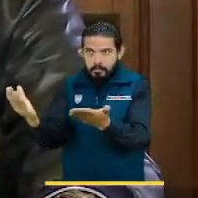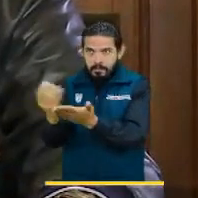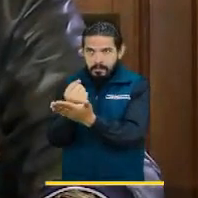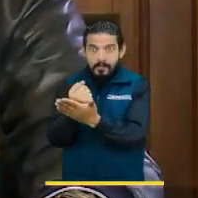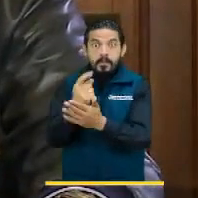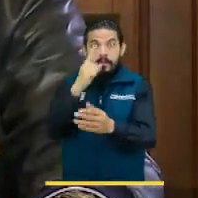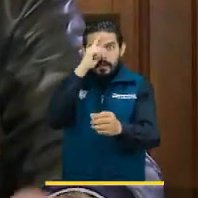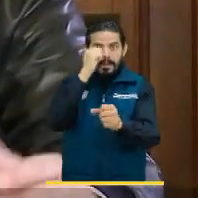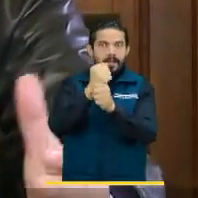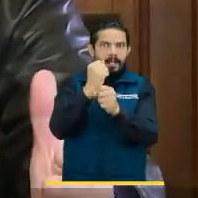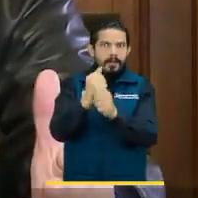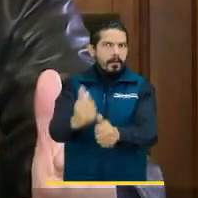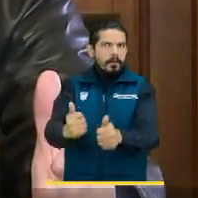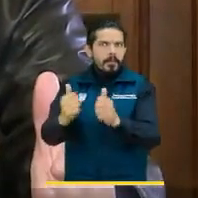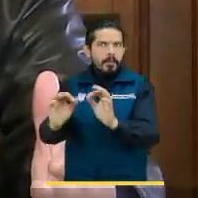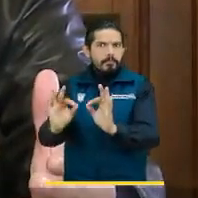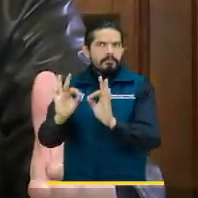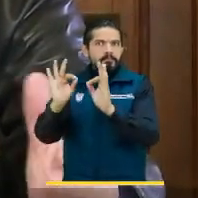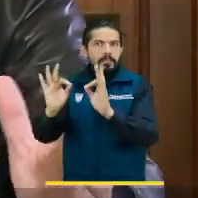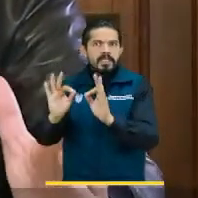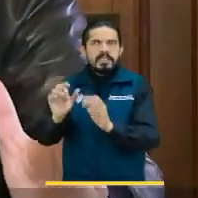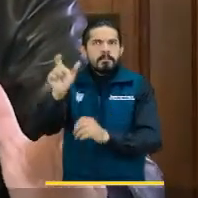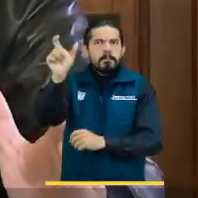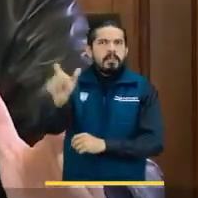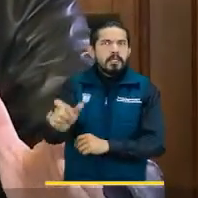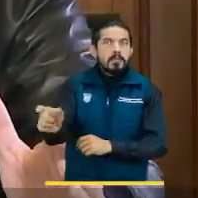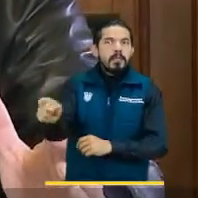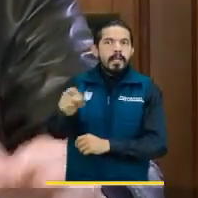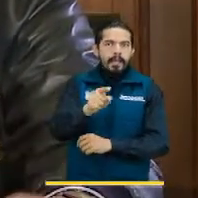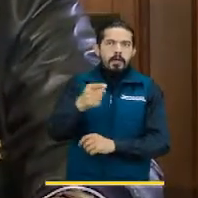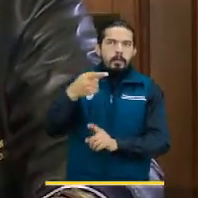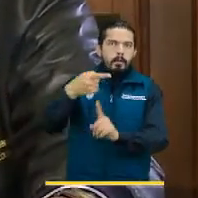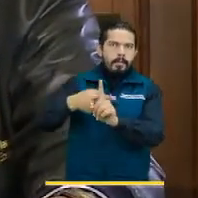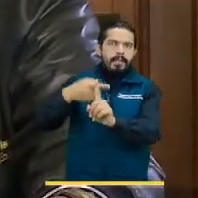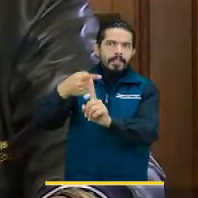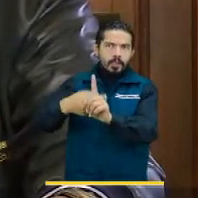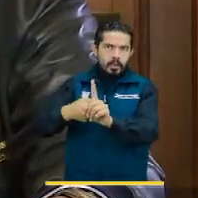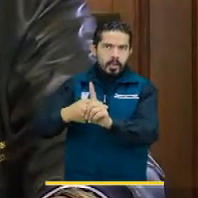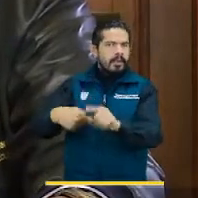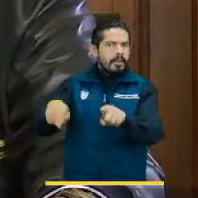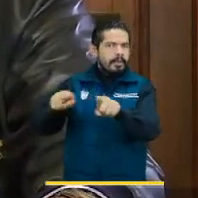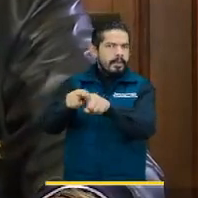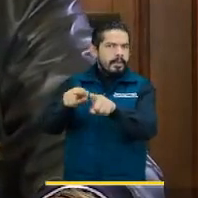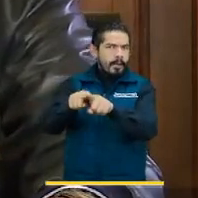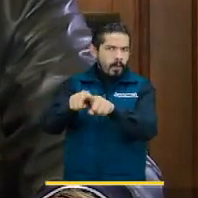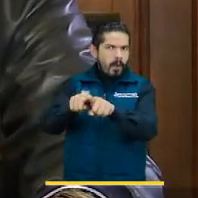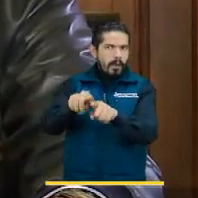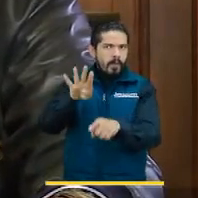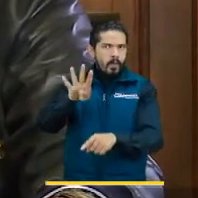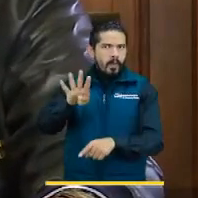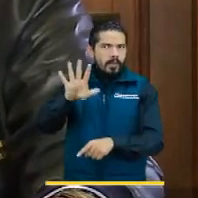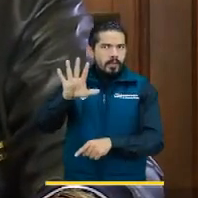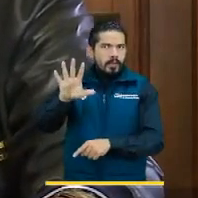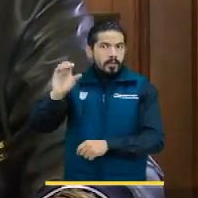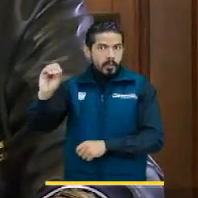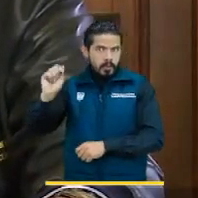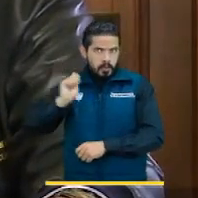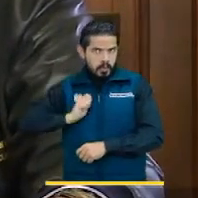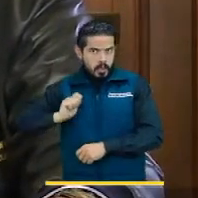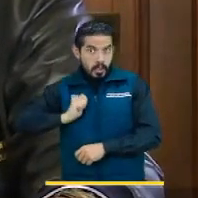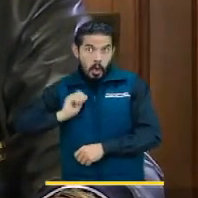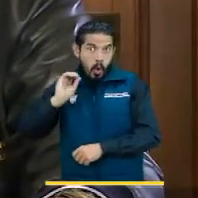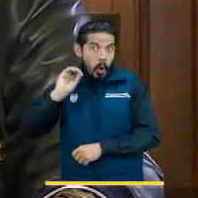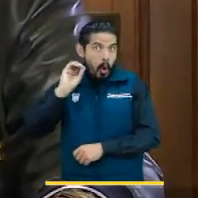adecuado significa que la persona gana al mes igual o más que el